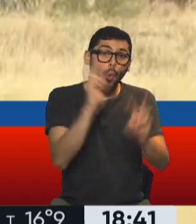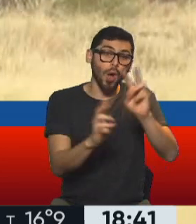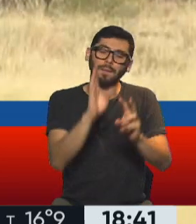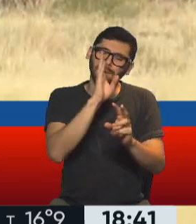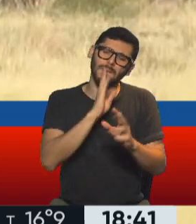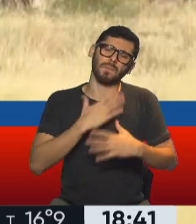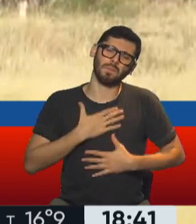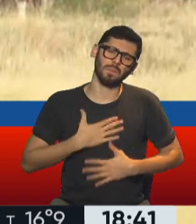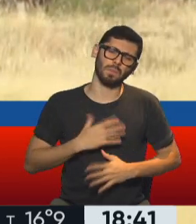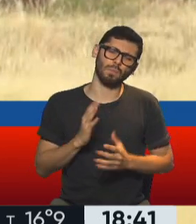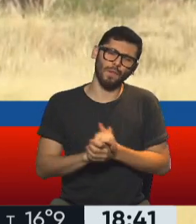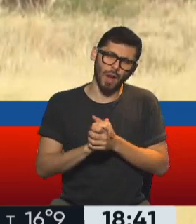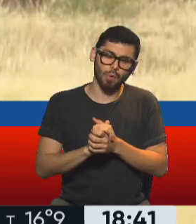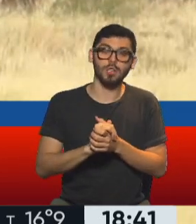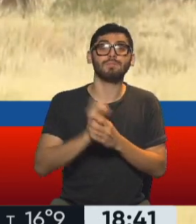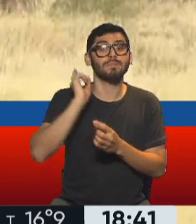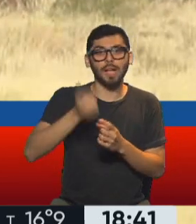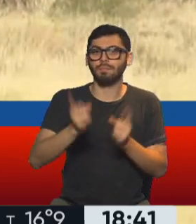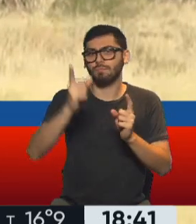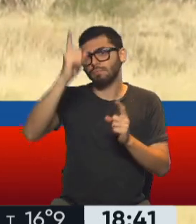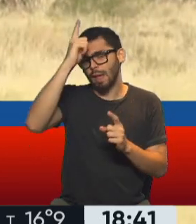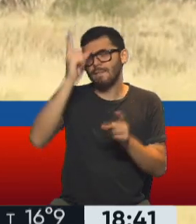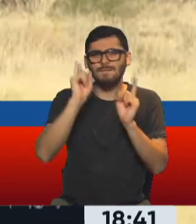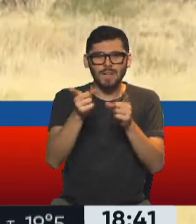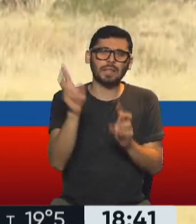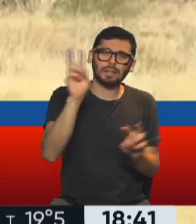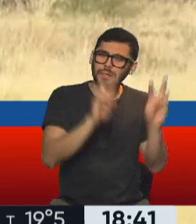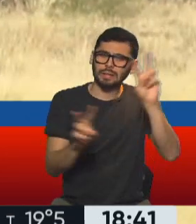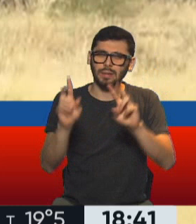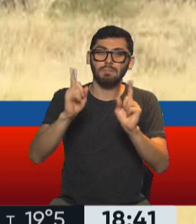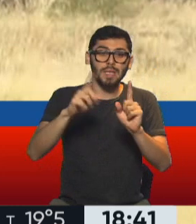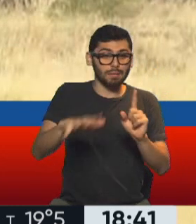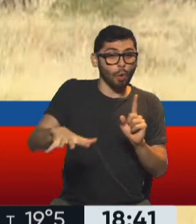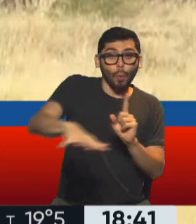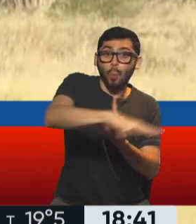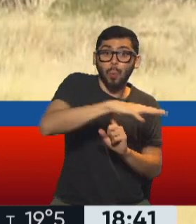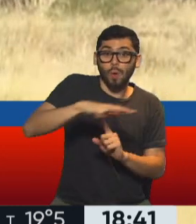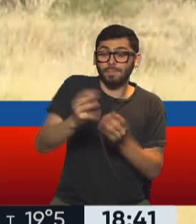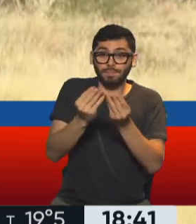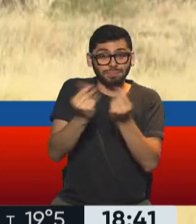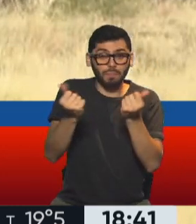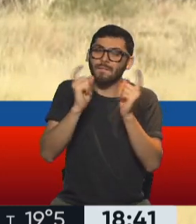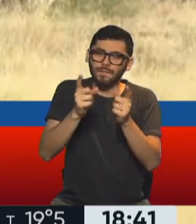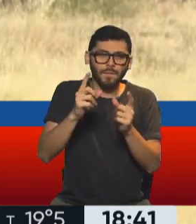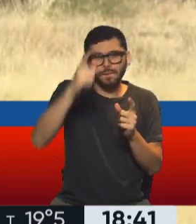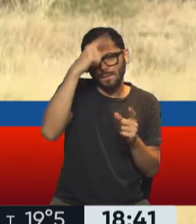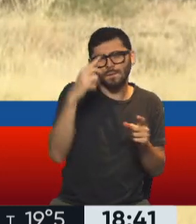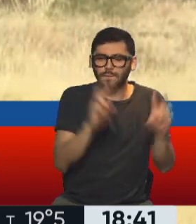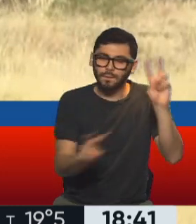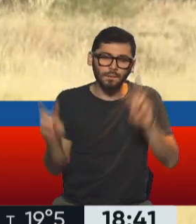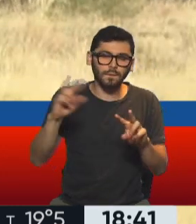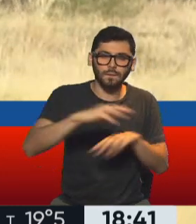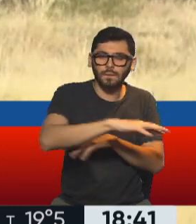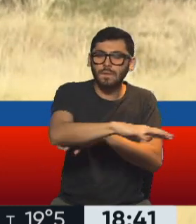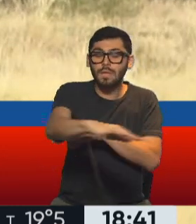Mientras tanto, continúan los rastrillajes y los procedimientos en el mismo barrio donde desapareció Belén. La familia,